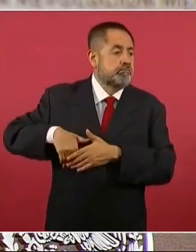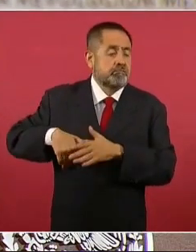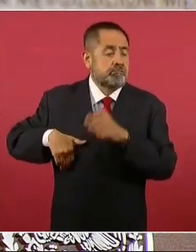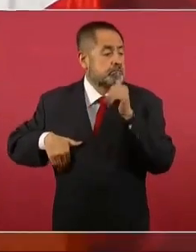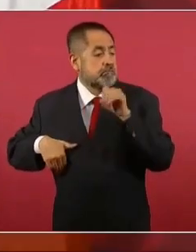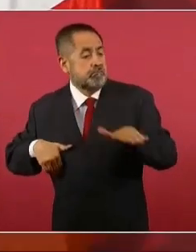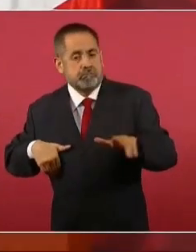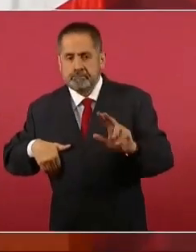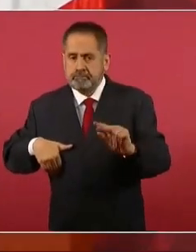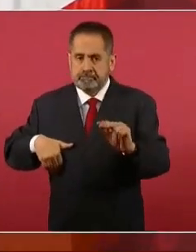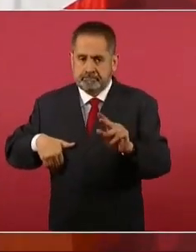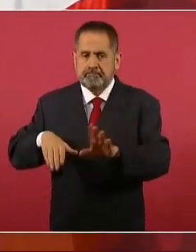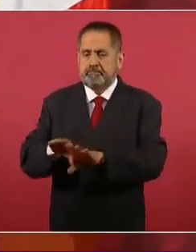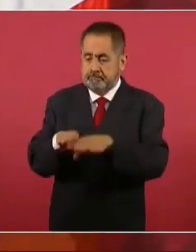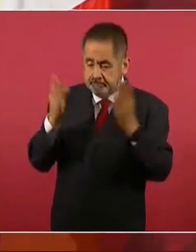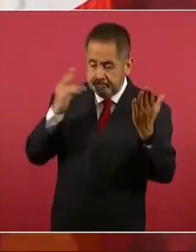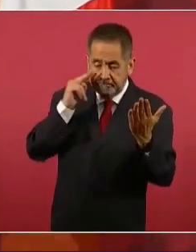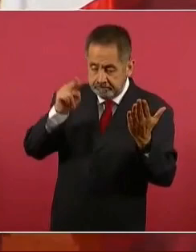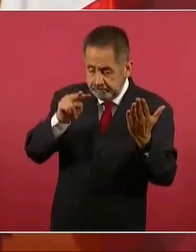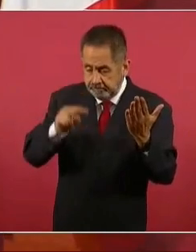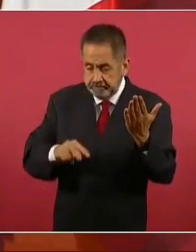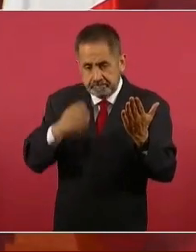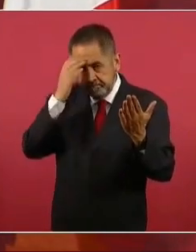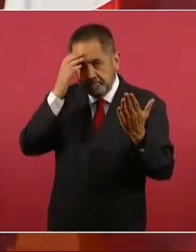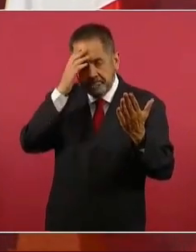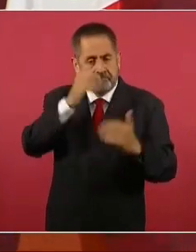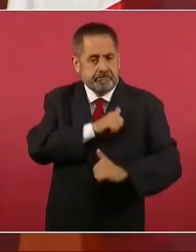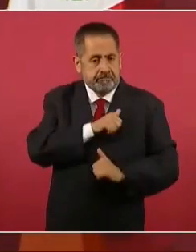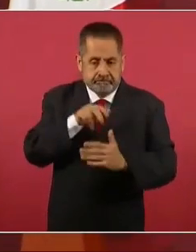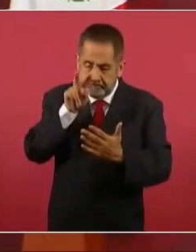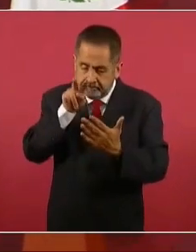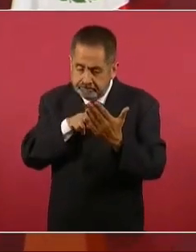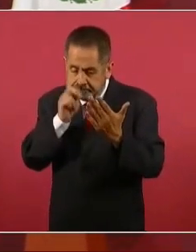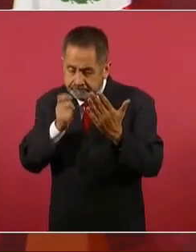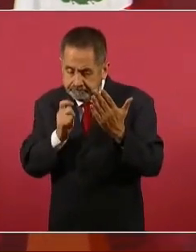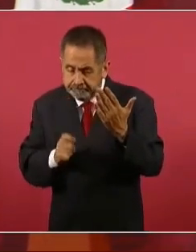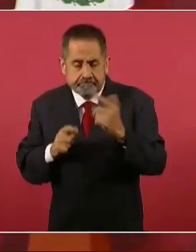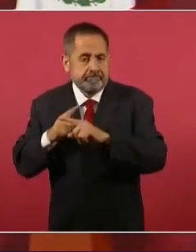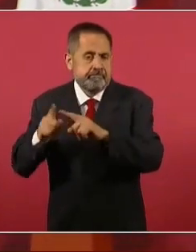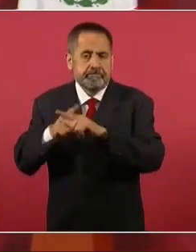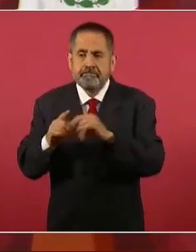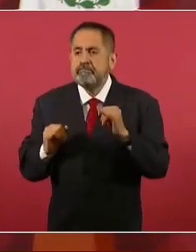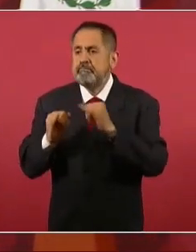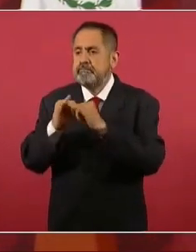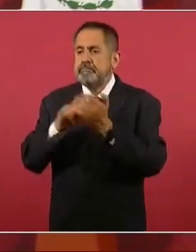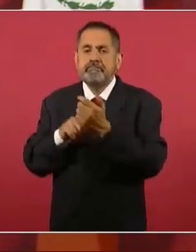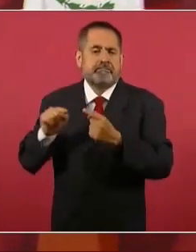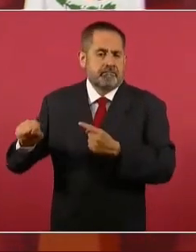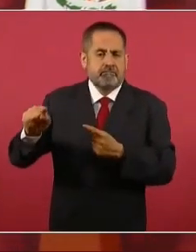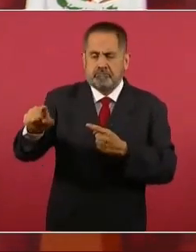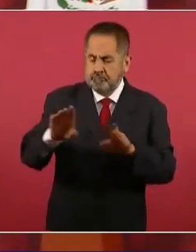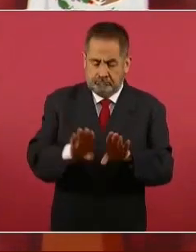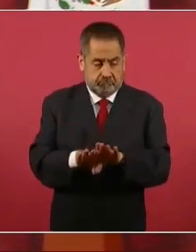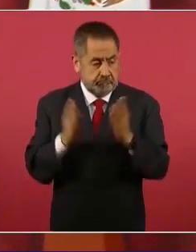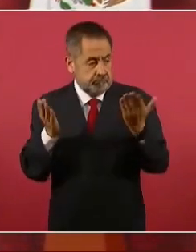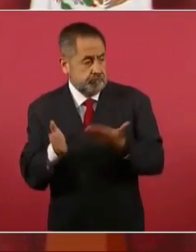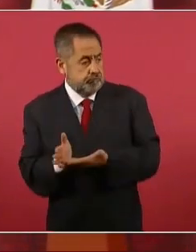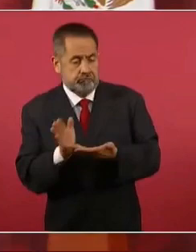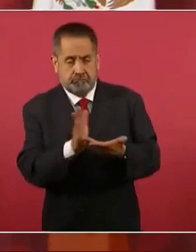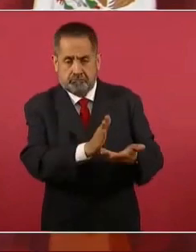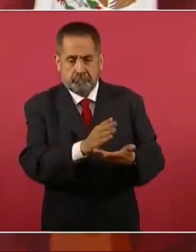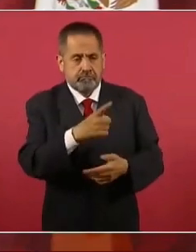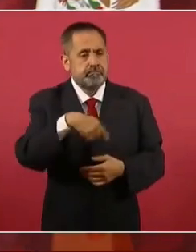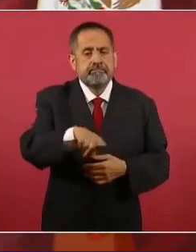militares, desde luego de todas las instituciones del gobierno,